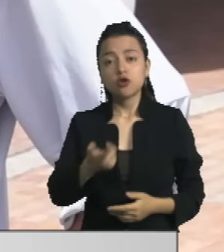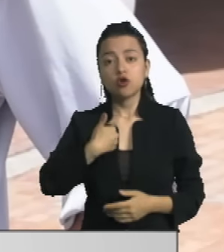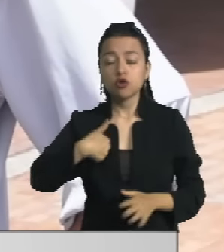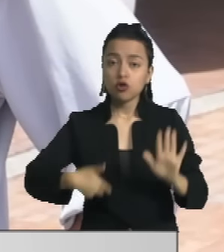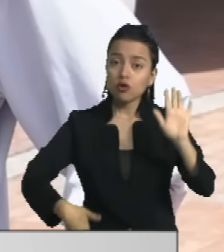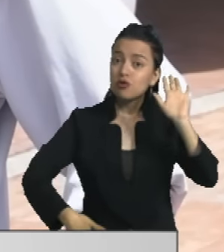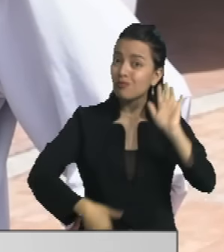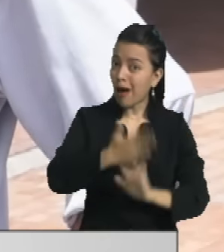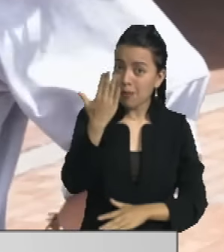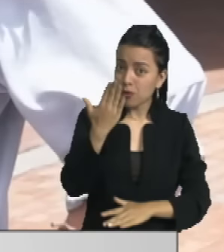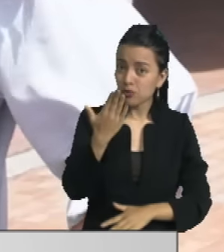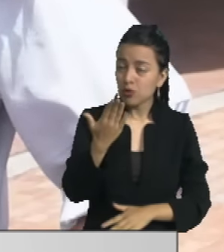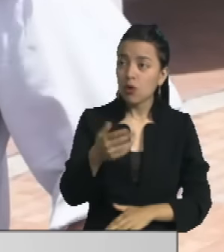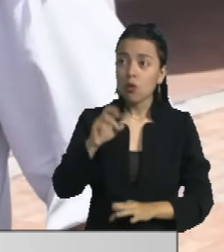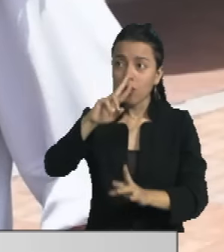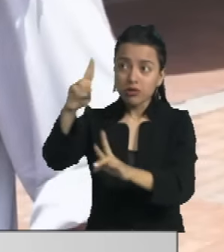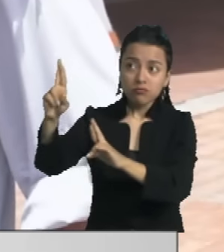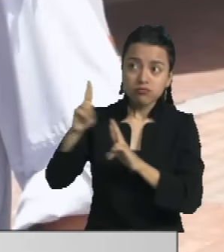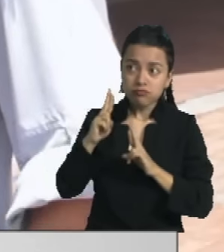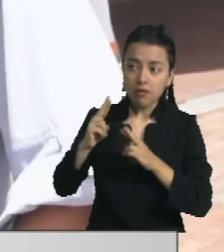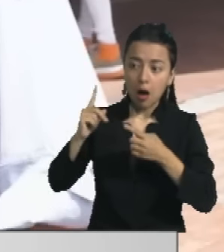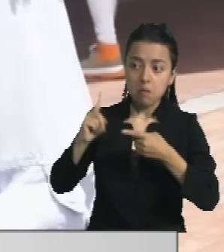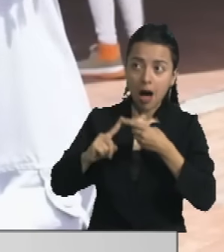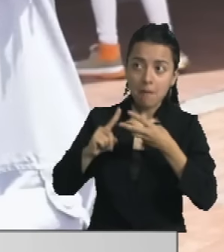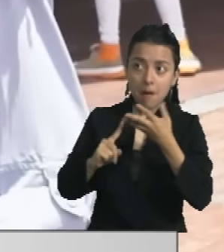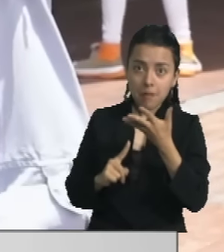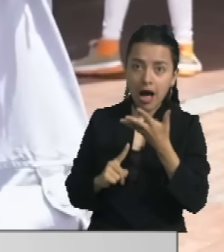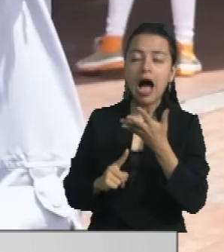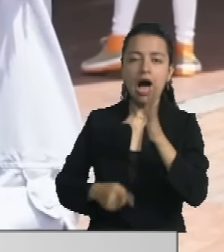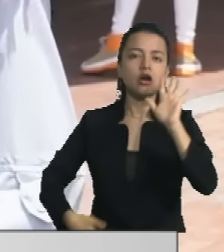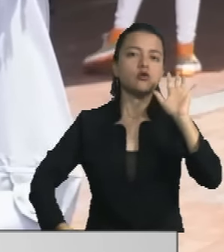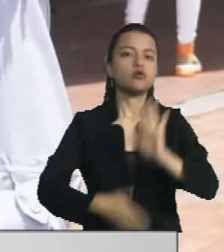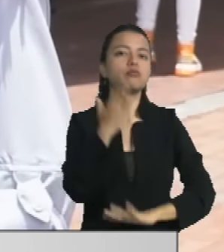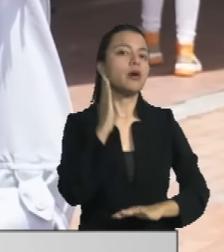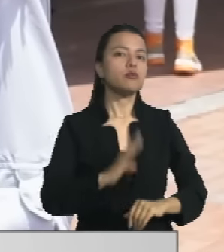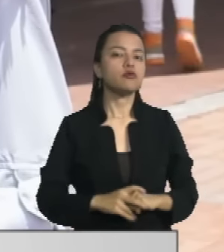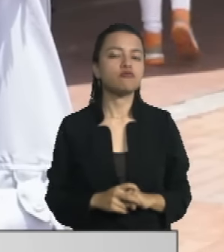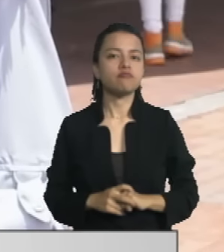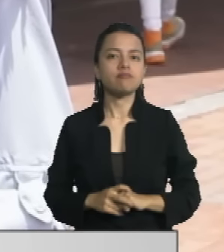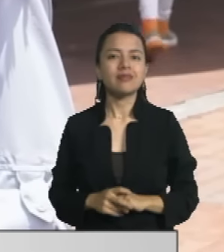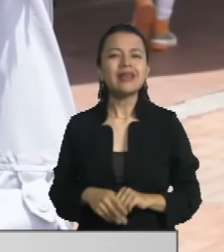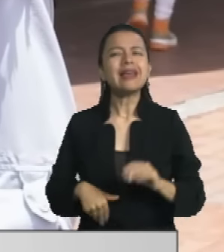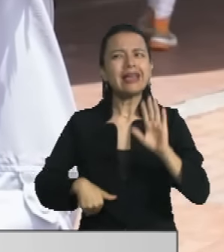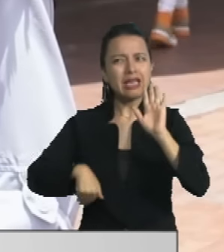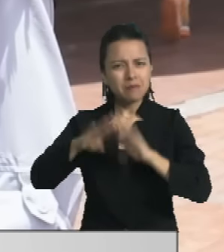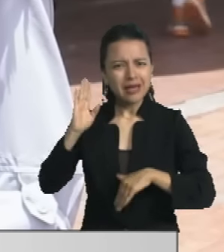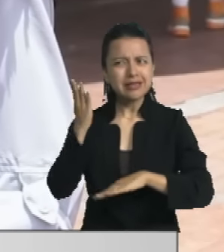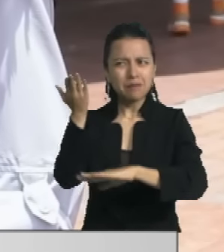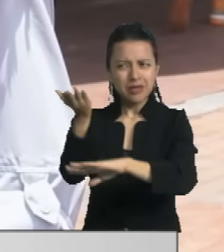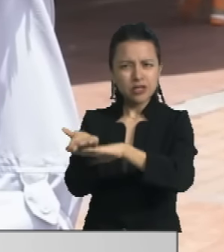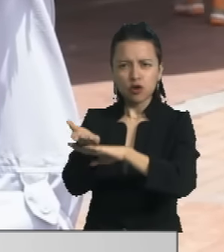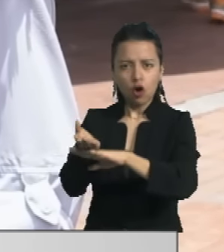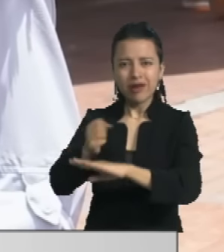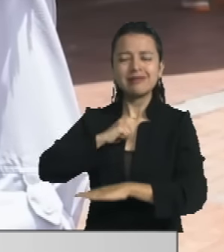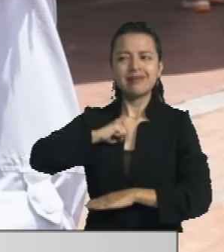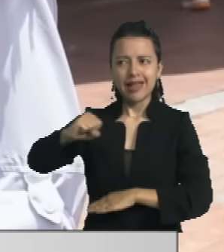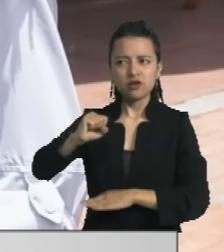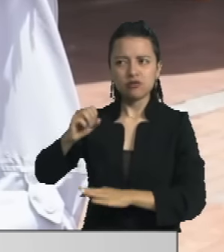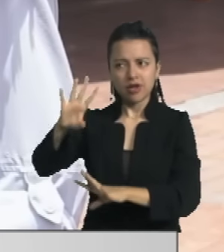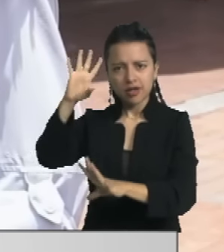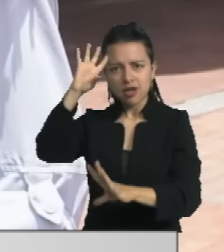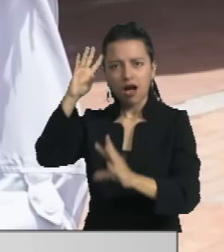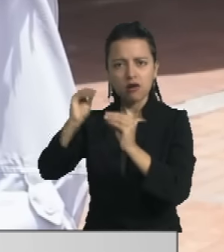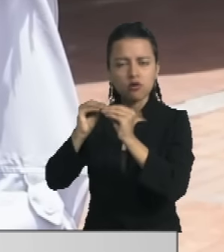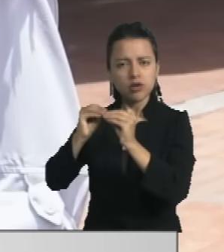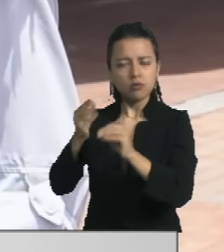cuando tengamos las respuestas concretas frente a las peticiones que traemos y más que peticiones a los derechos ganados y